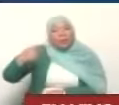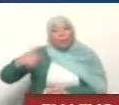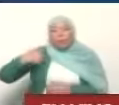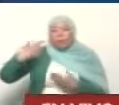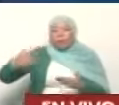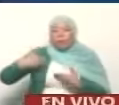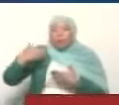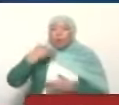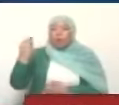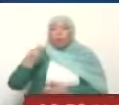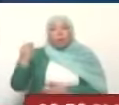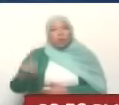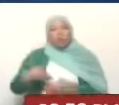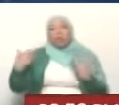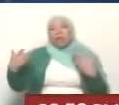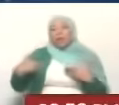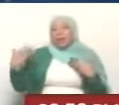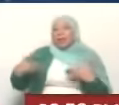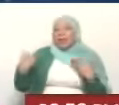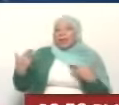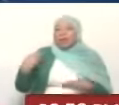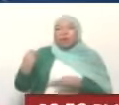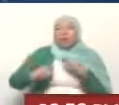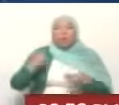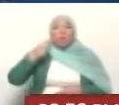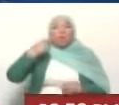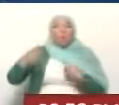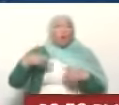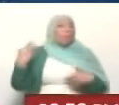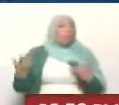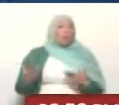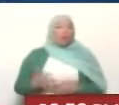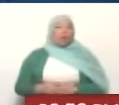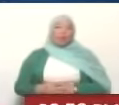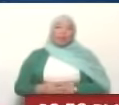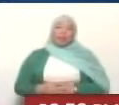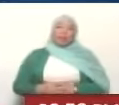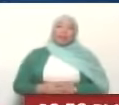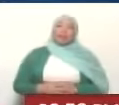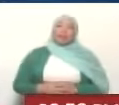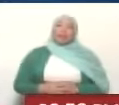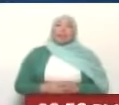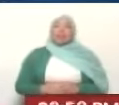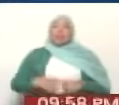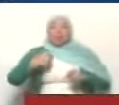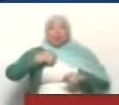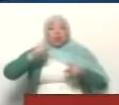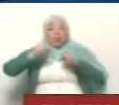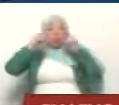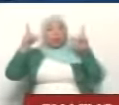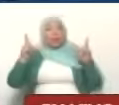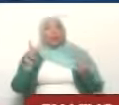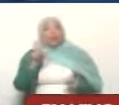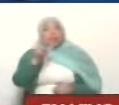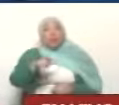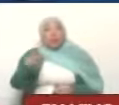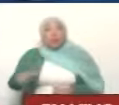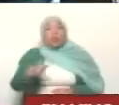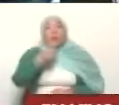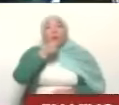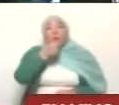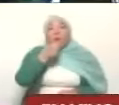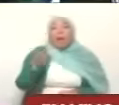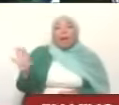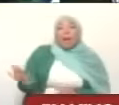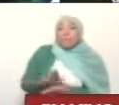animada, bailando, contenta. ¿Cómo has visto la cosa, Génesis? No, presidente, impresionante, de verdad, llenarnos del talento de todos estos